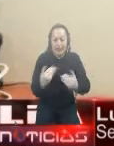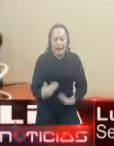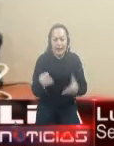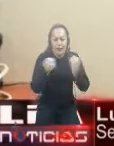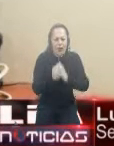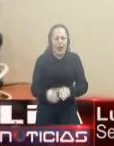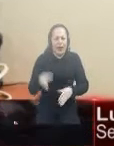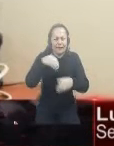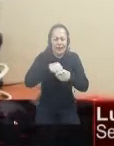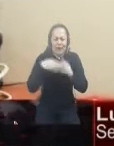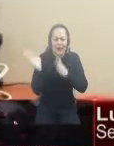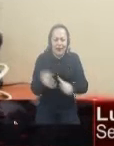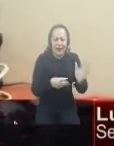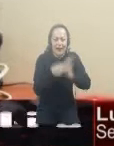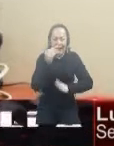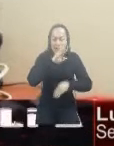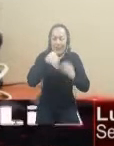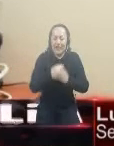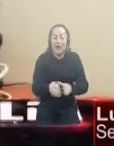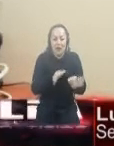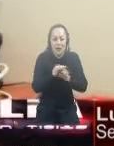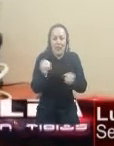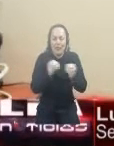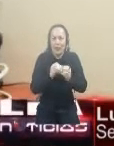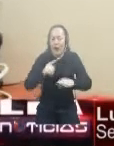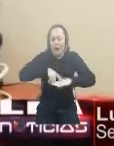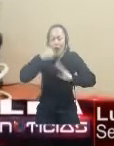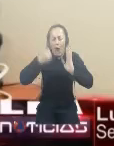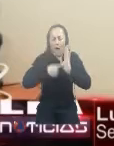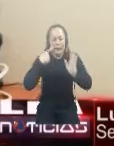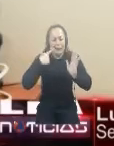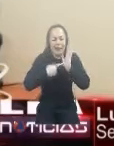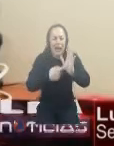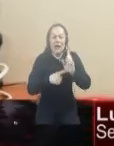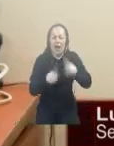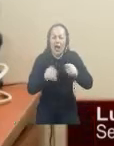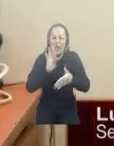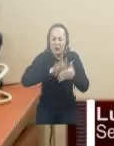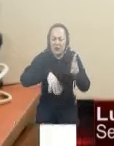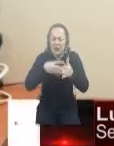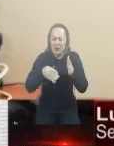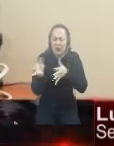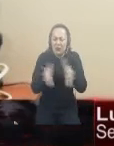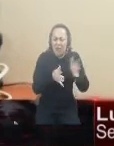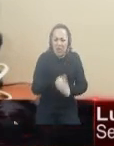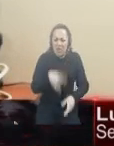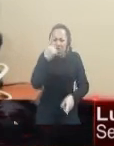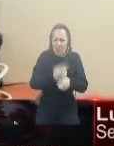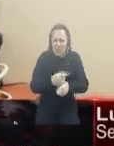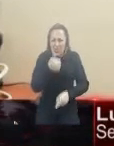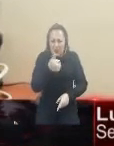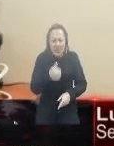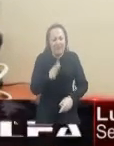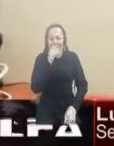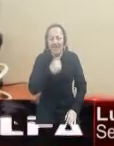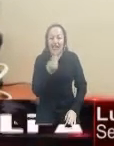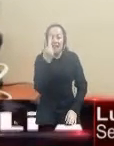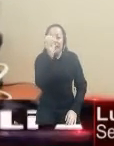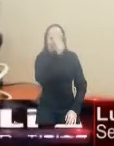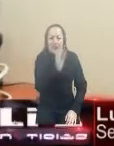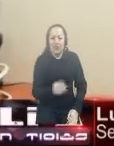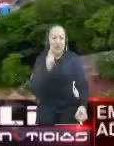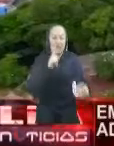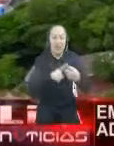de su plan de desarrollo el municipio pues se rajó totalmente de lo que planeó en su plan de desarrollo. No cumplió ni el 20% de lo que